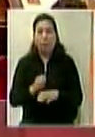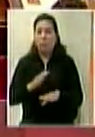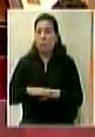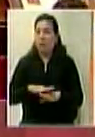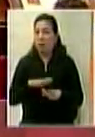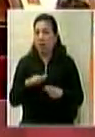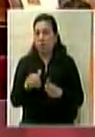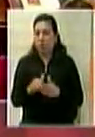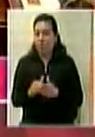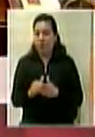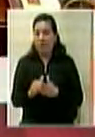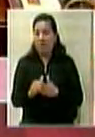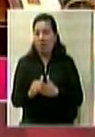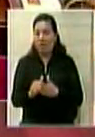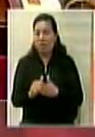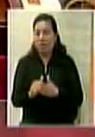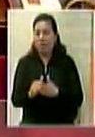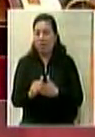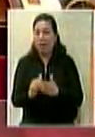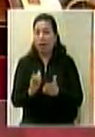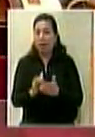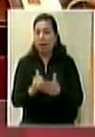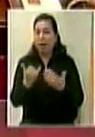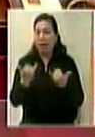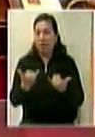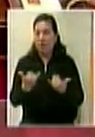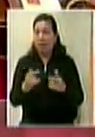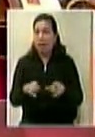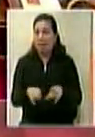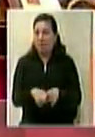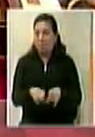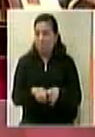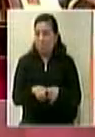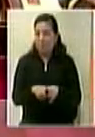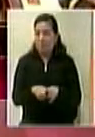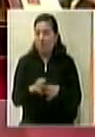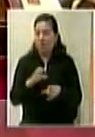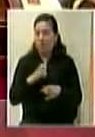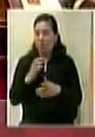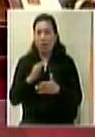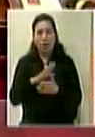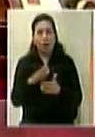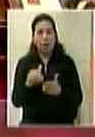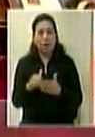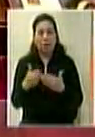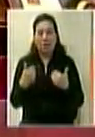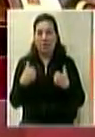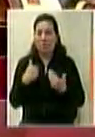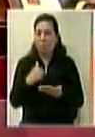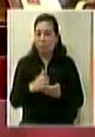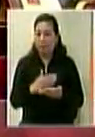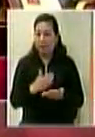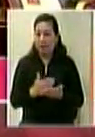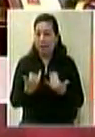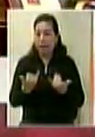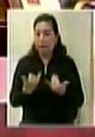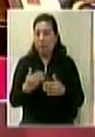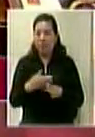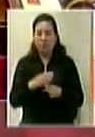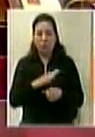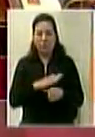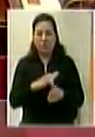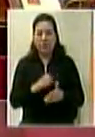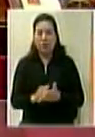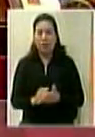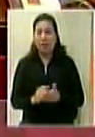todo, y todos, y desde aquí también, yo creo que todos tenemos que participar en esta